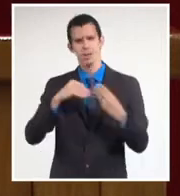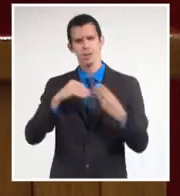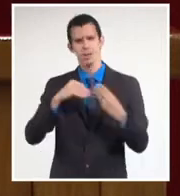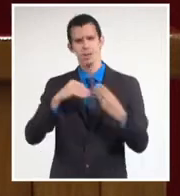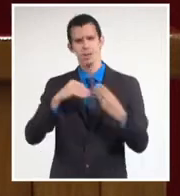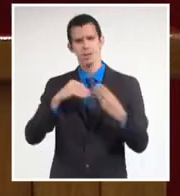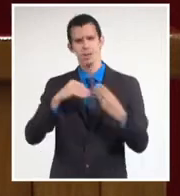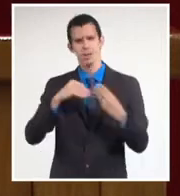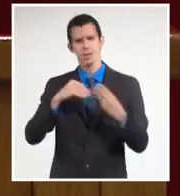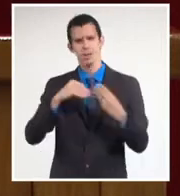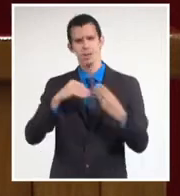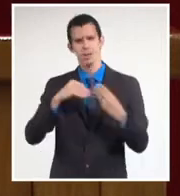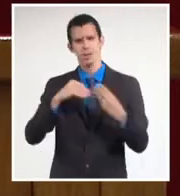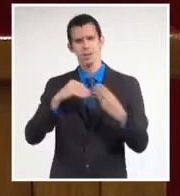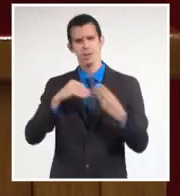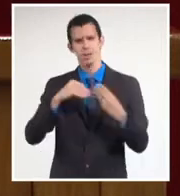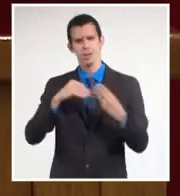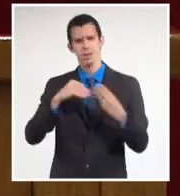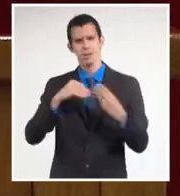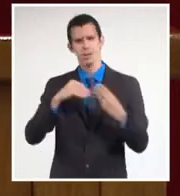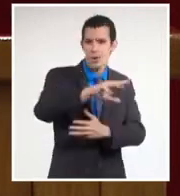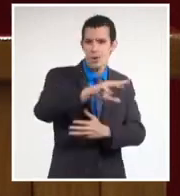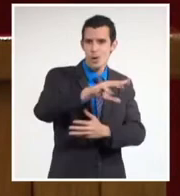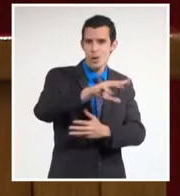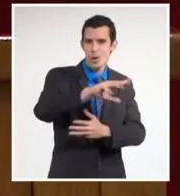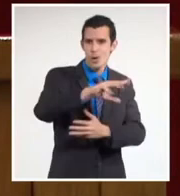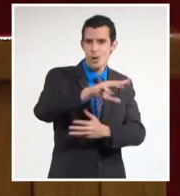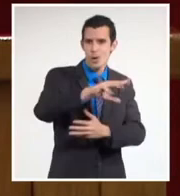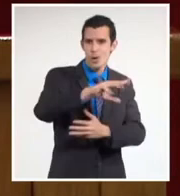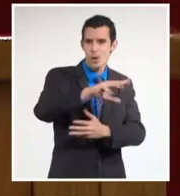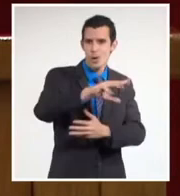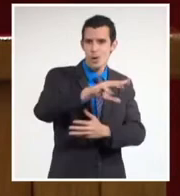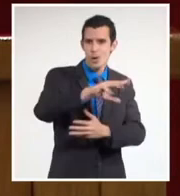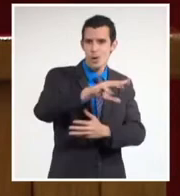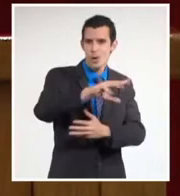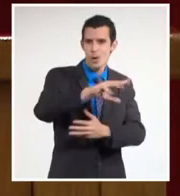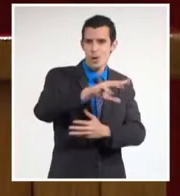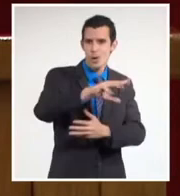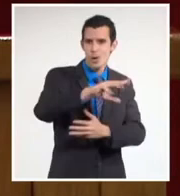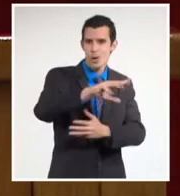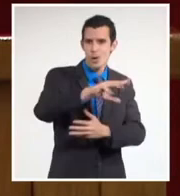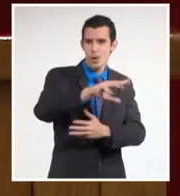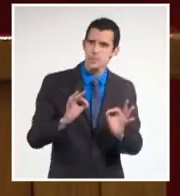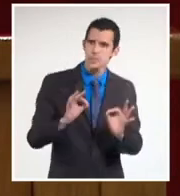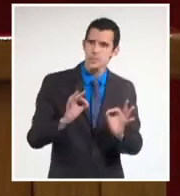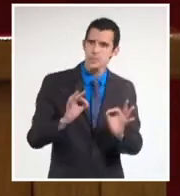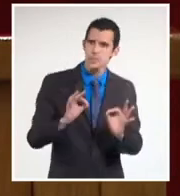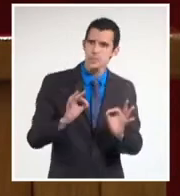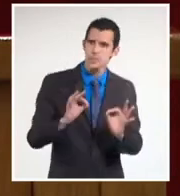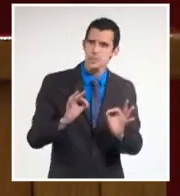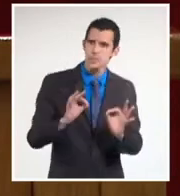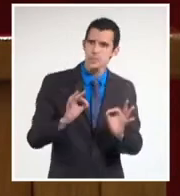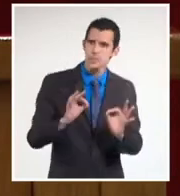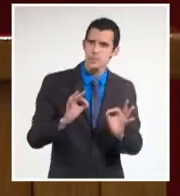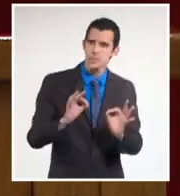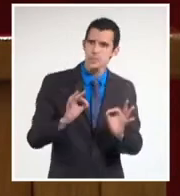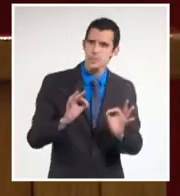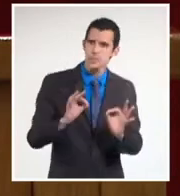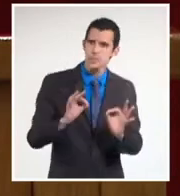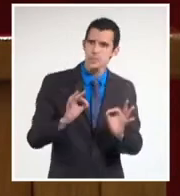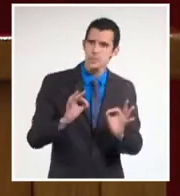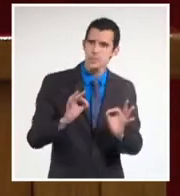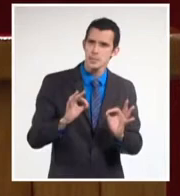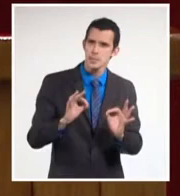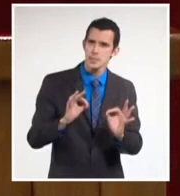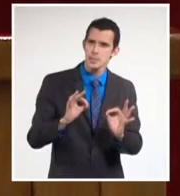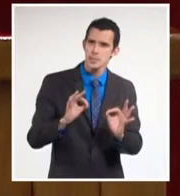la participación es real y efectiva cuando se ejerce desde la iniciativa, la imaginación, el afán del ser humano